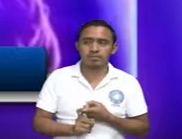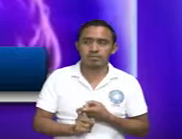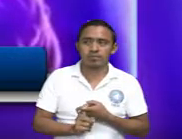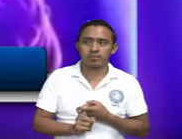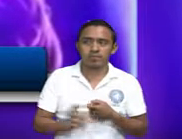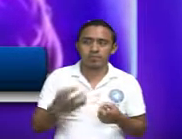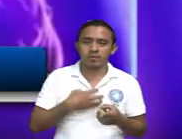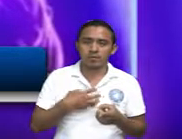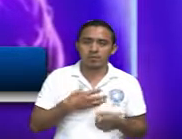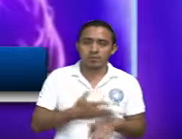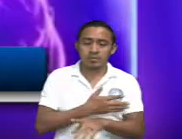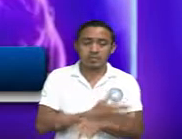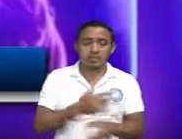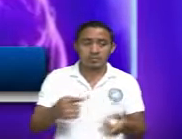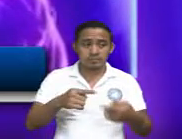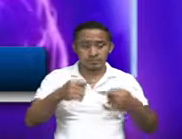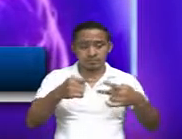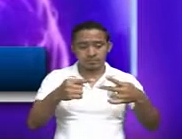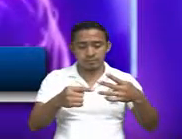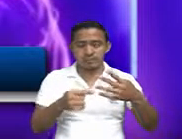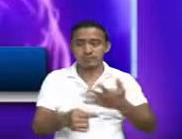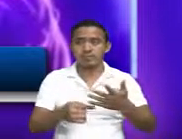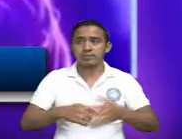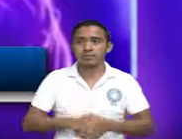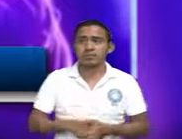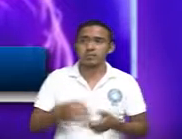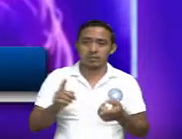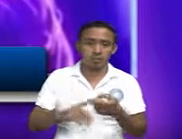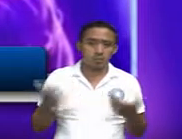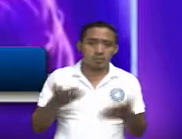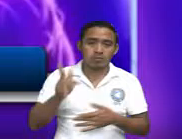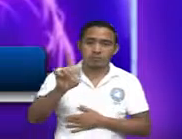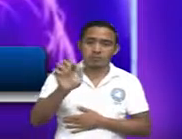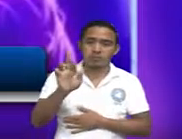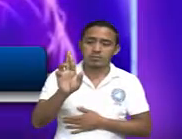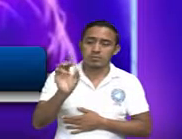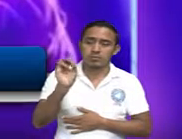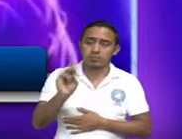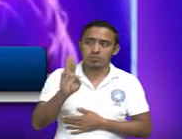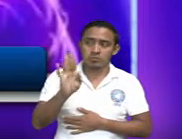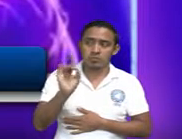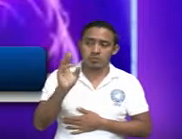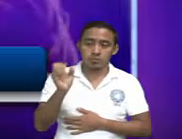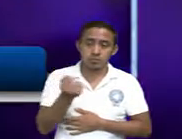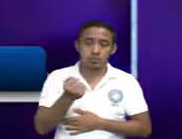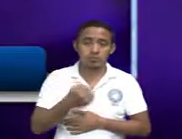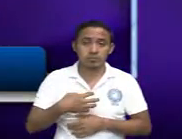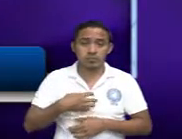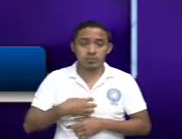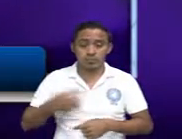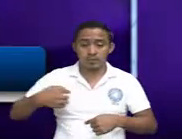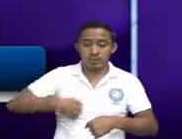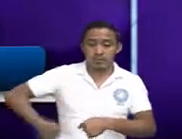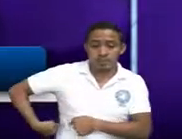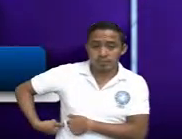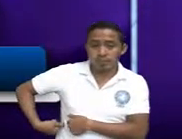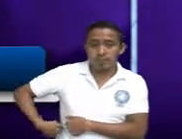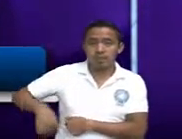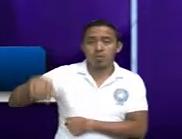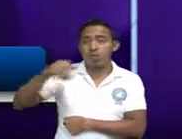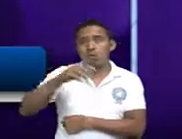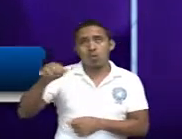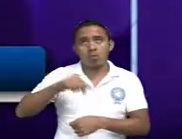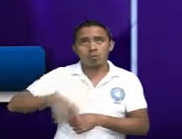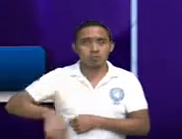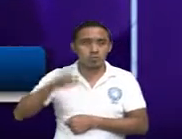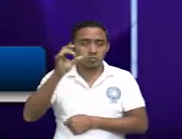raros que te mencioné anteriormente, como la trombosis. De la vena porta, o la trombosis de la vena hepática, que es un síndrome extraño que se llama síndrome